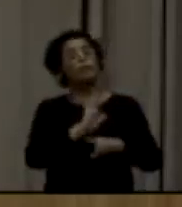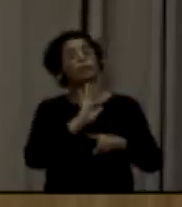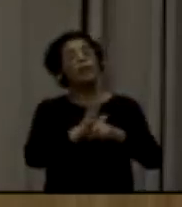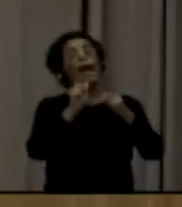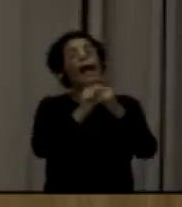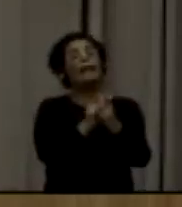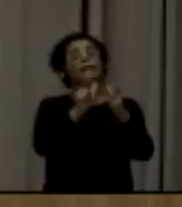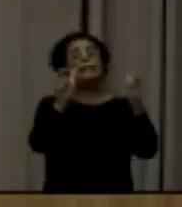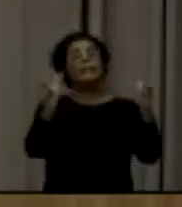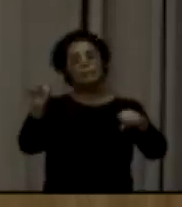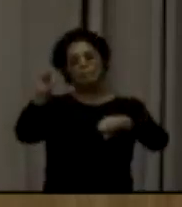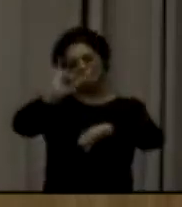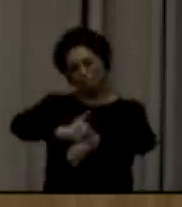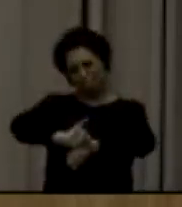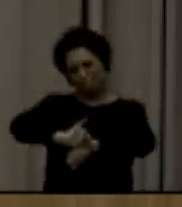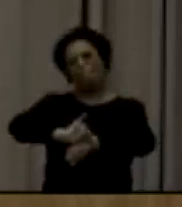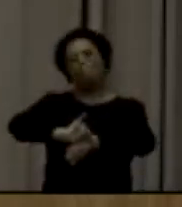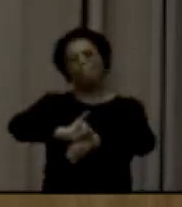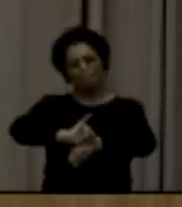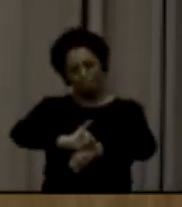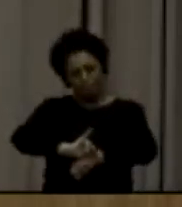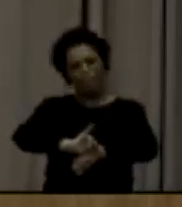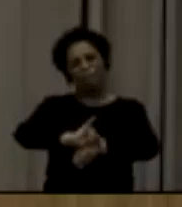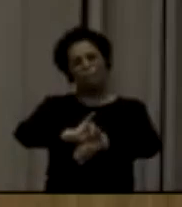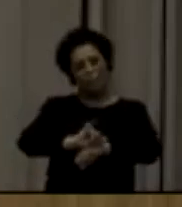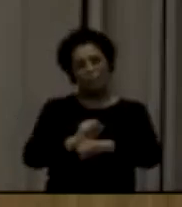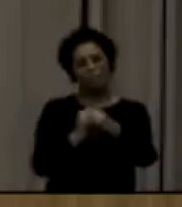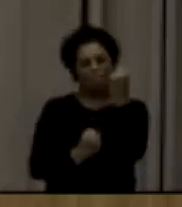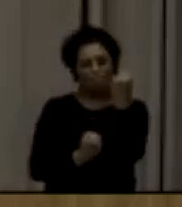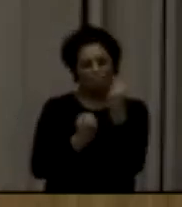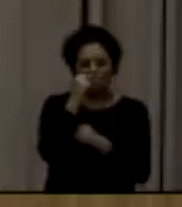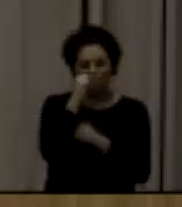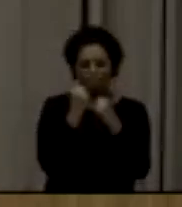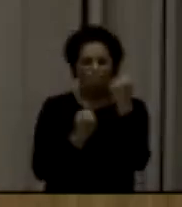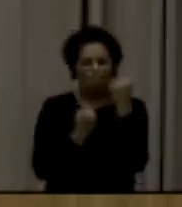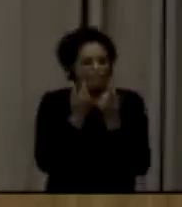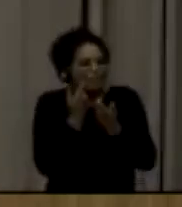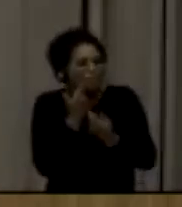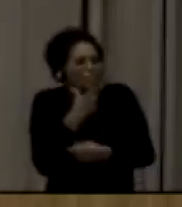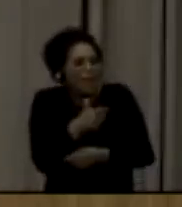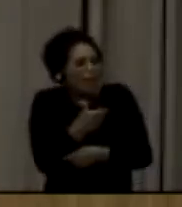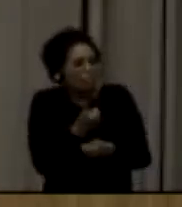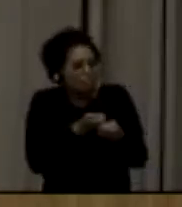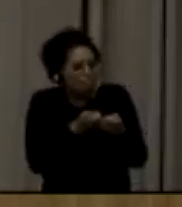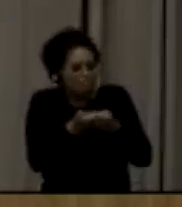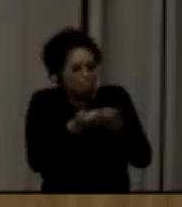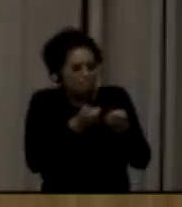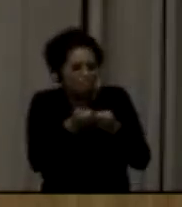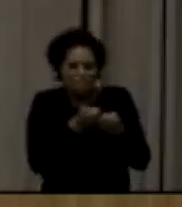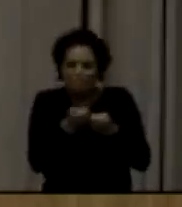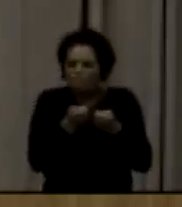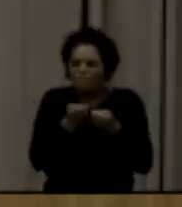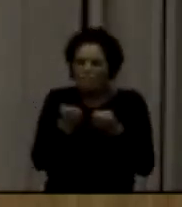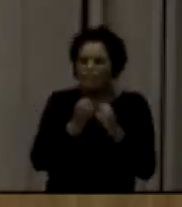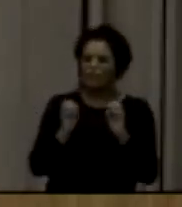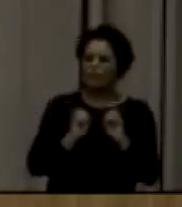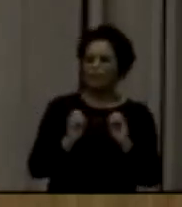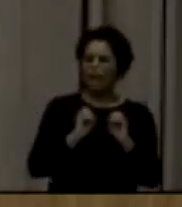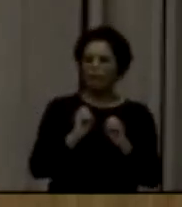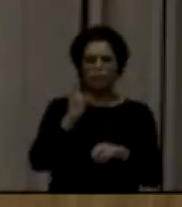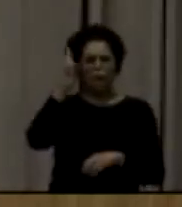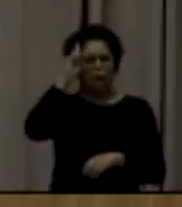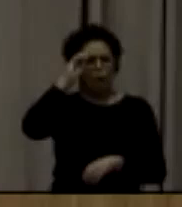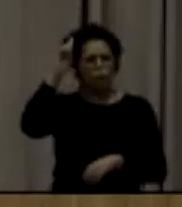capitales al complejo médico Industrial Entonces ese esa falta de controles esa falta No es casual o sea es